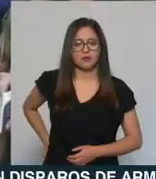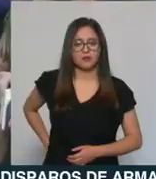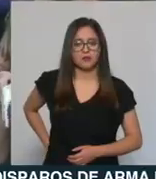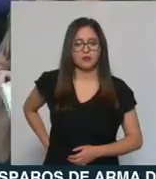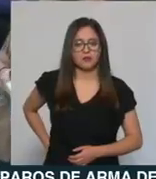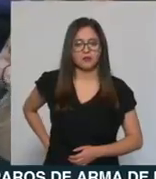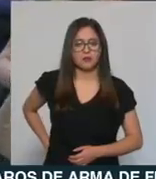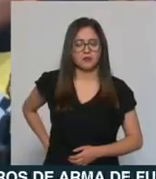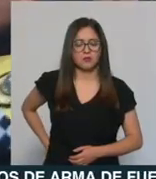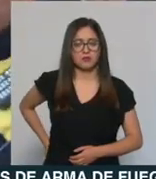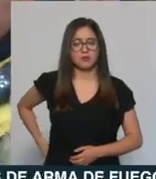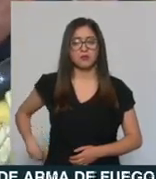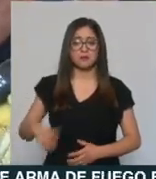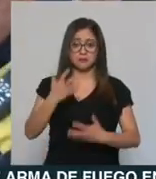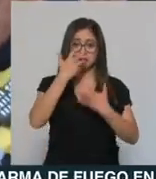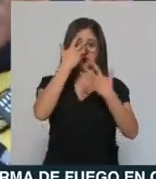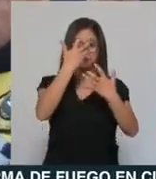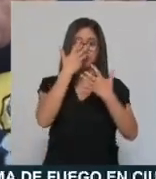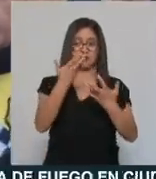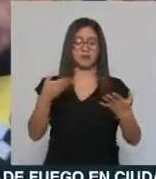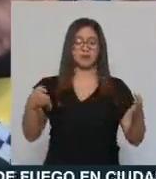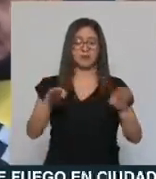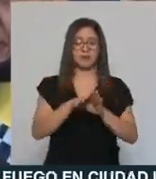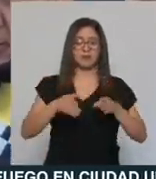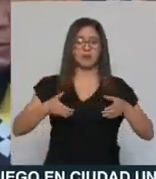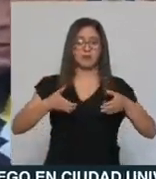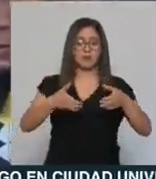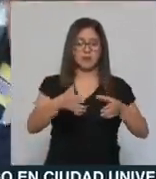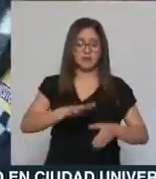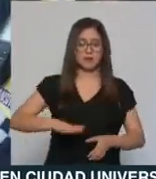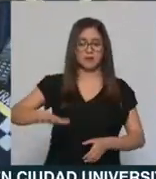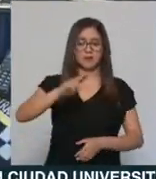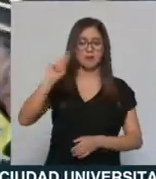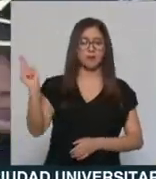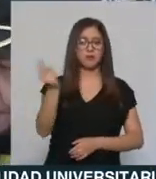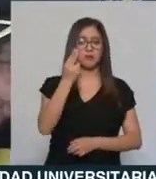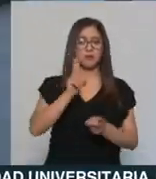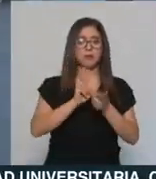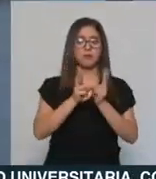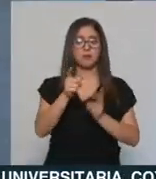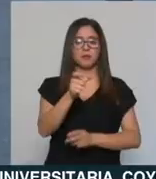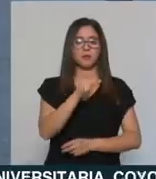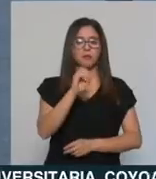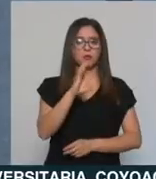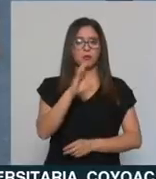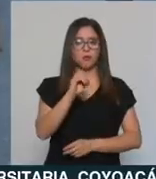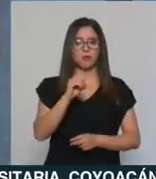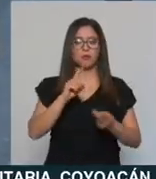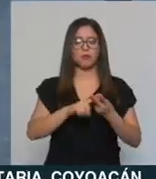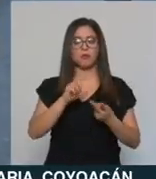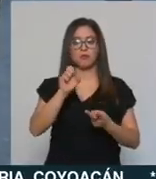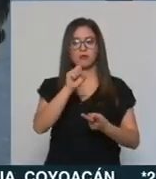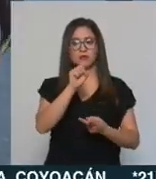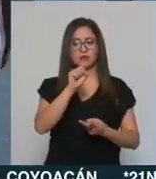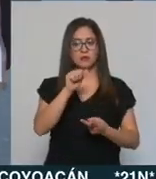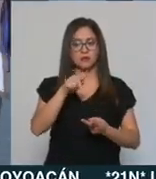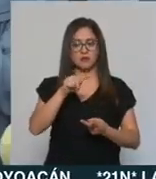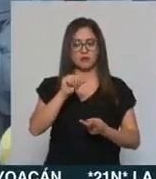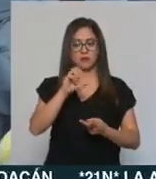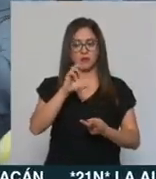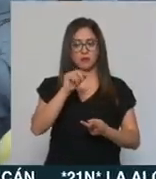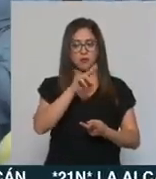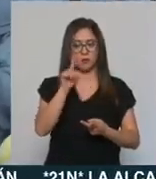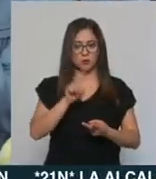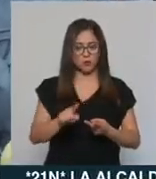Con consignas y el cierre de la Avenida Universidad, fue como vecinos de la colonia Joco, Santa Cruz Atoyac y Colonia General Pedro María Anaya